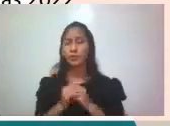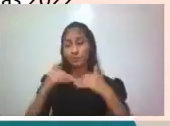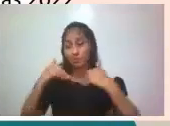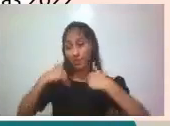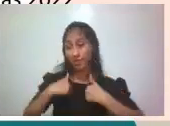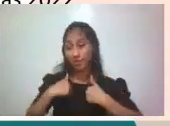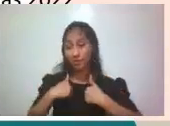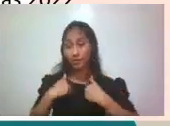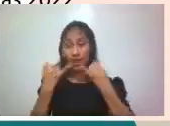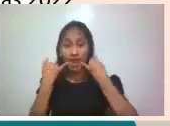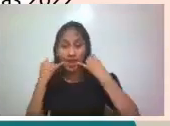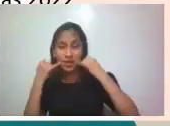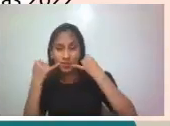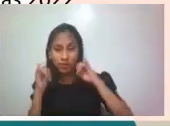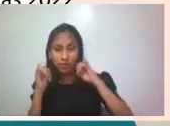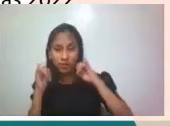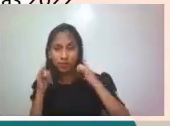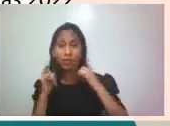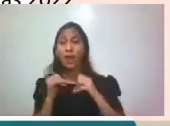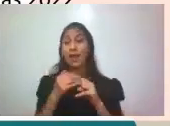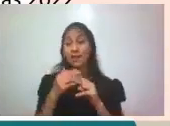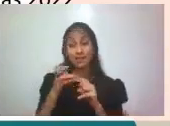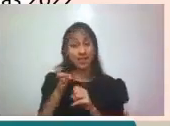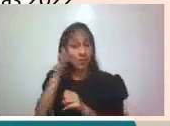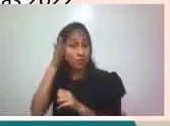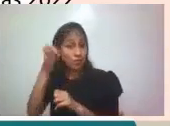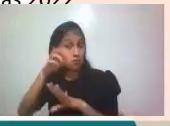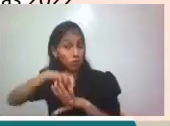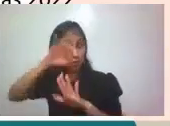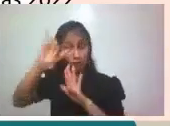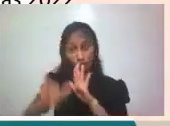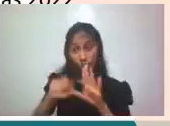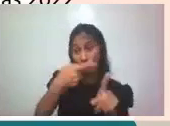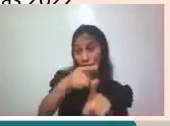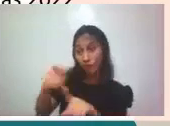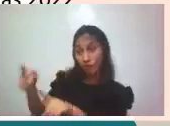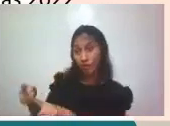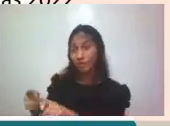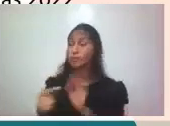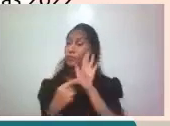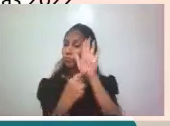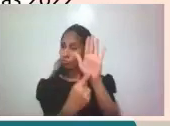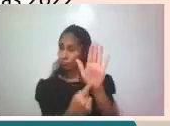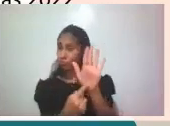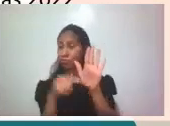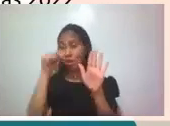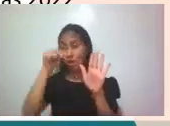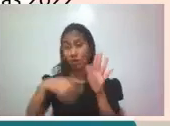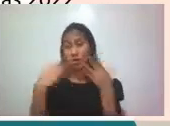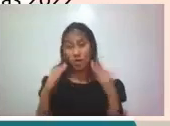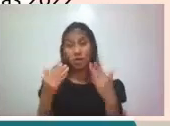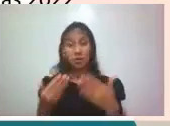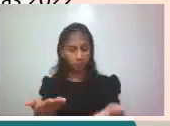la información de futuros proyectos del SENACE en un horizonte de tiempo. En este caso hemos recogido del